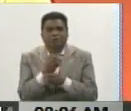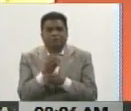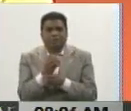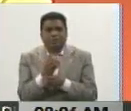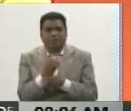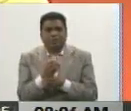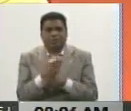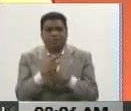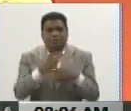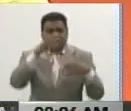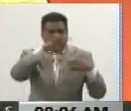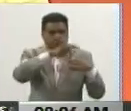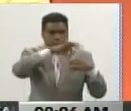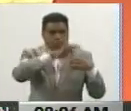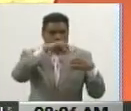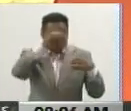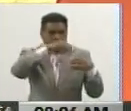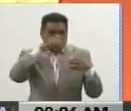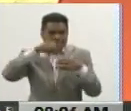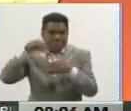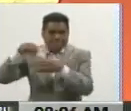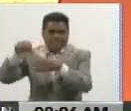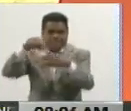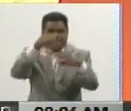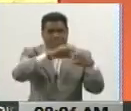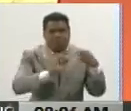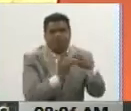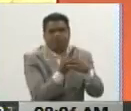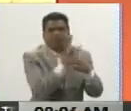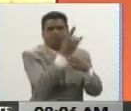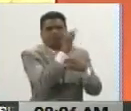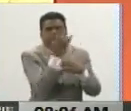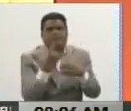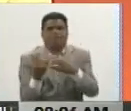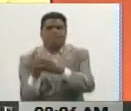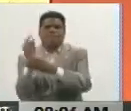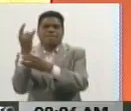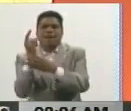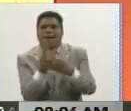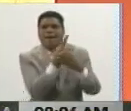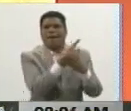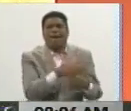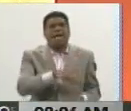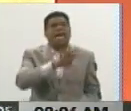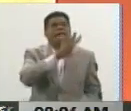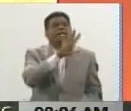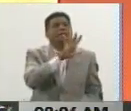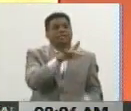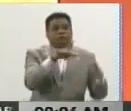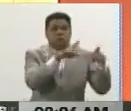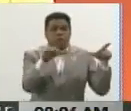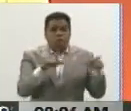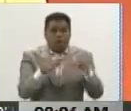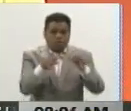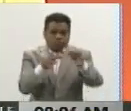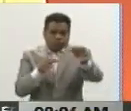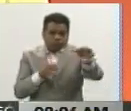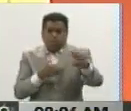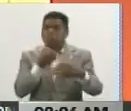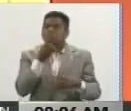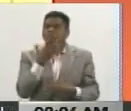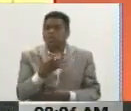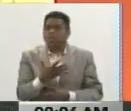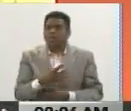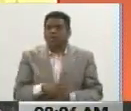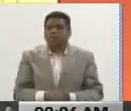por llamarlas intensas, ¿no? O intensivas en puntos, en 5 estados del país, en 5 cuencas priorizadas de nuestro país. Y bueno, ya llevamos